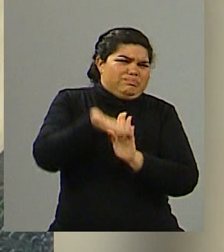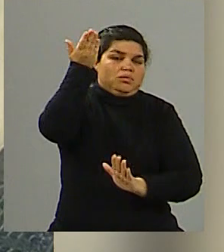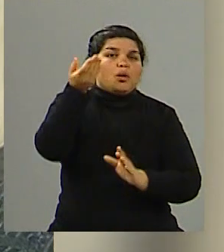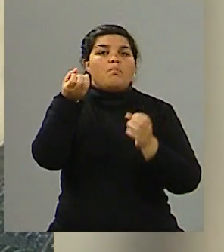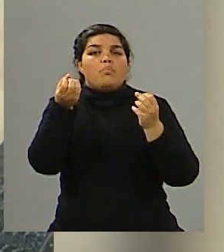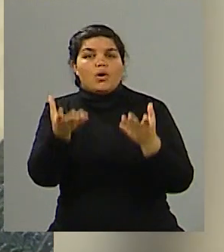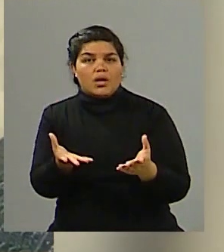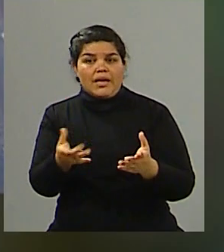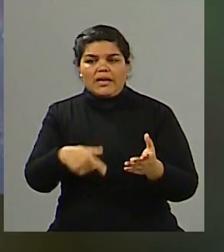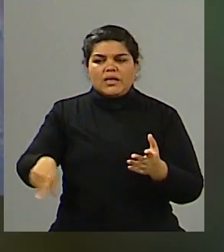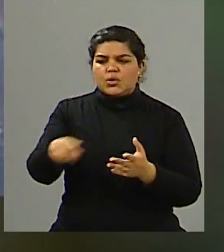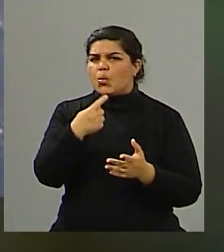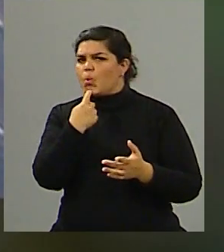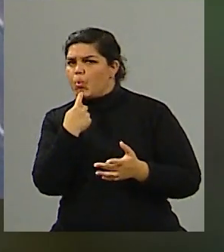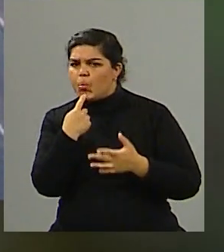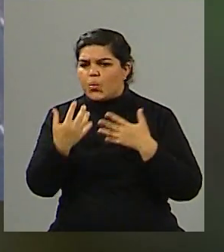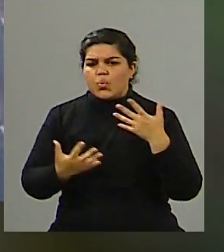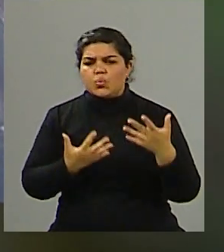perder la rentabilidad.